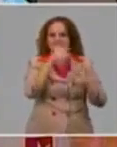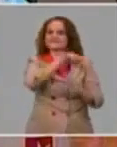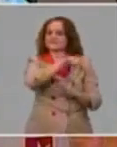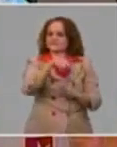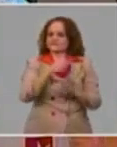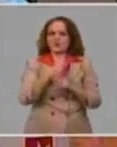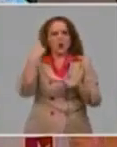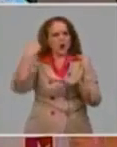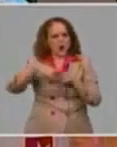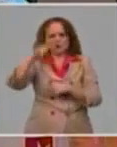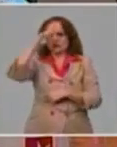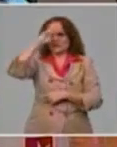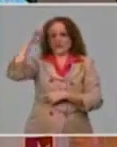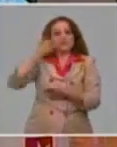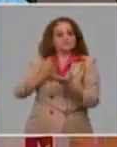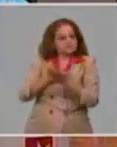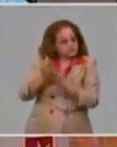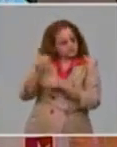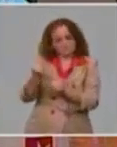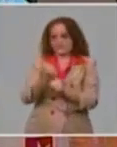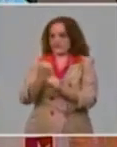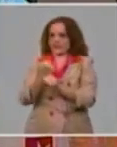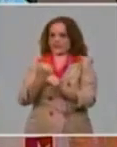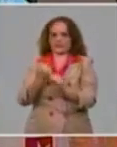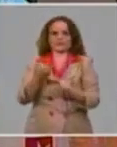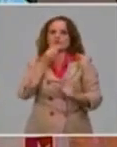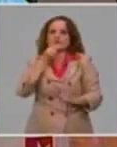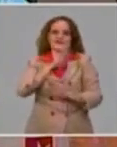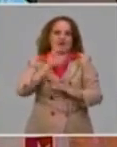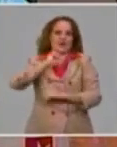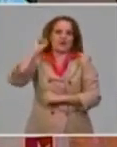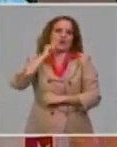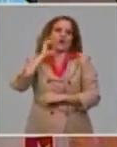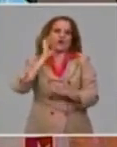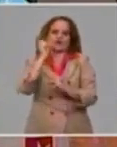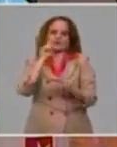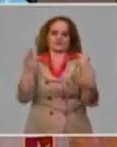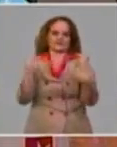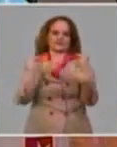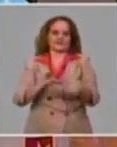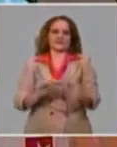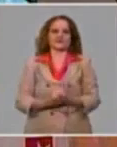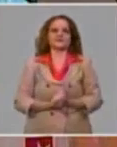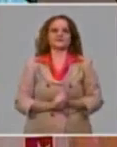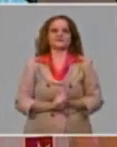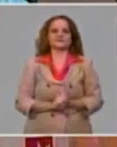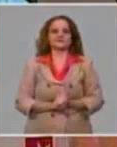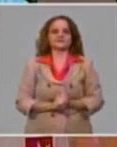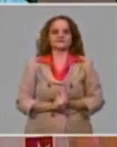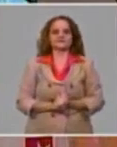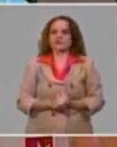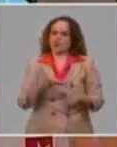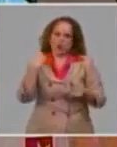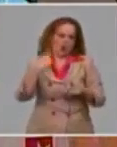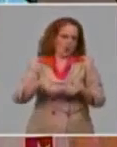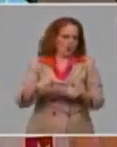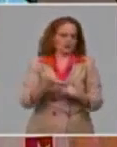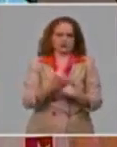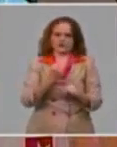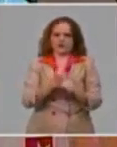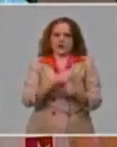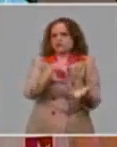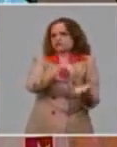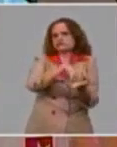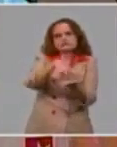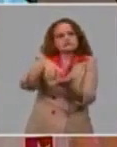de hospitales. Se han trabajado en otras tareas, ¿no? Por ejemplo, en gases medicinales, que son